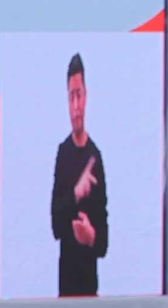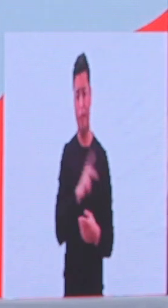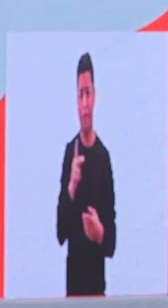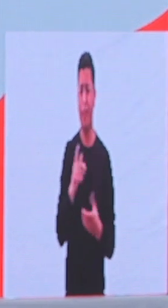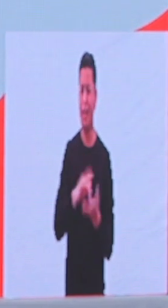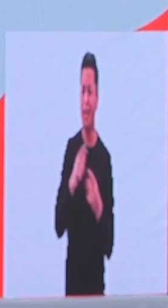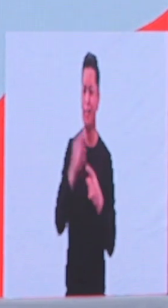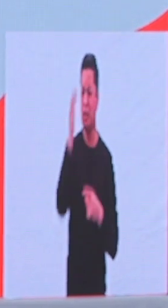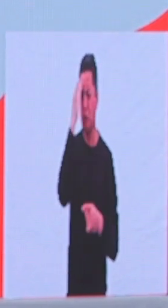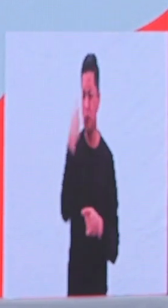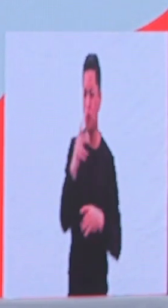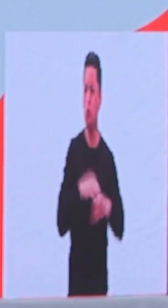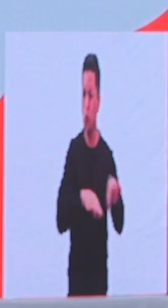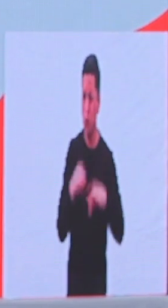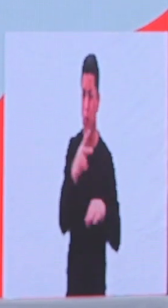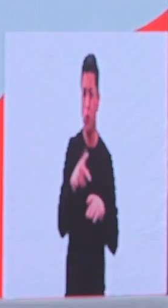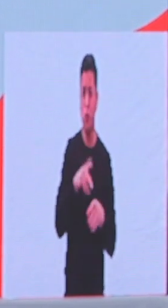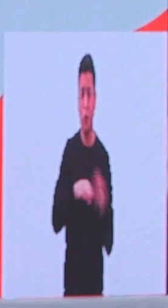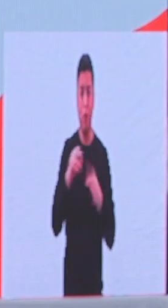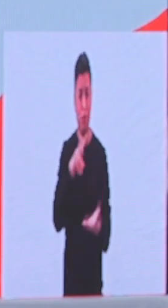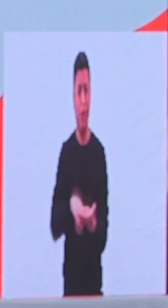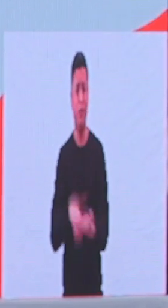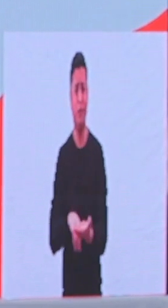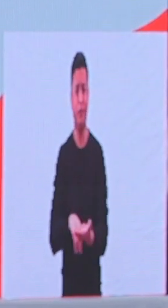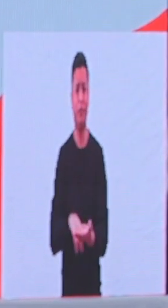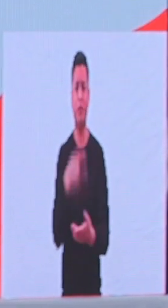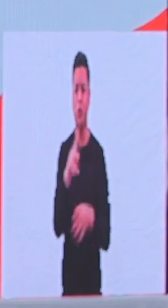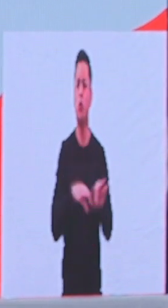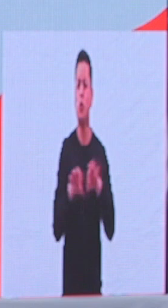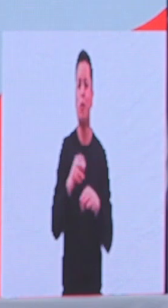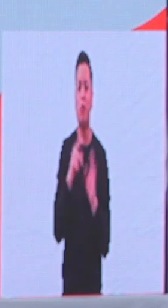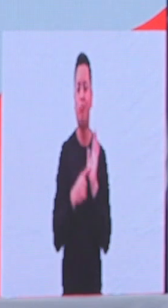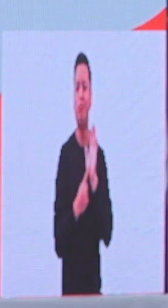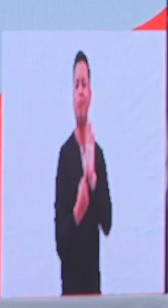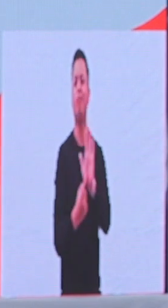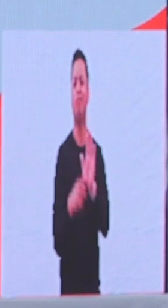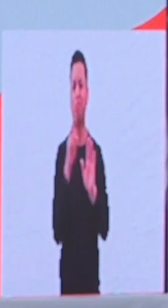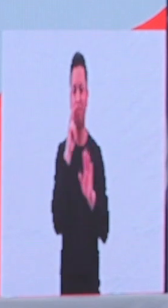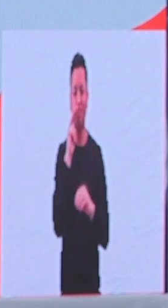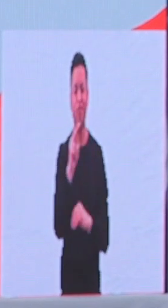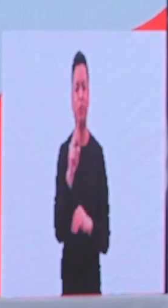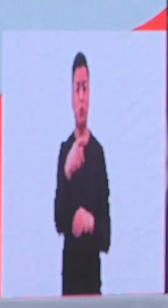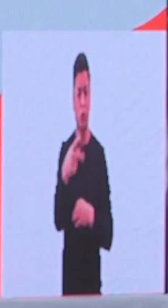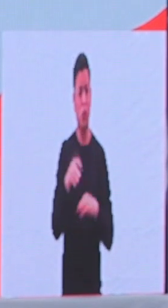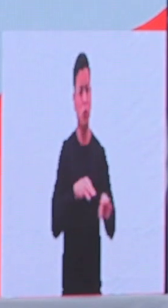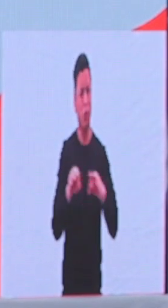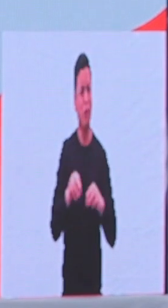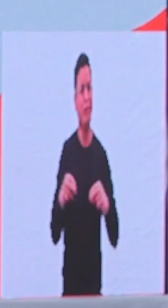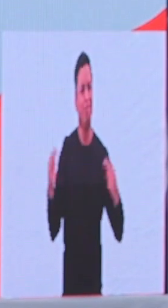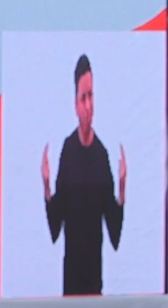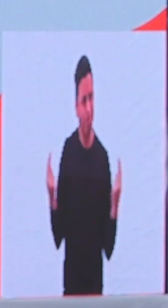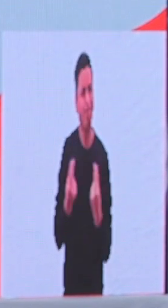les reconozco ese trabajo porque su trabajo vale. Su trabajo se nota. Su trabajo es mucho, muy